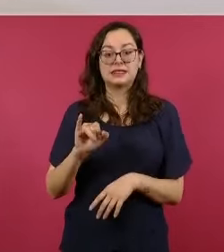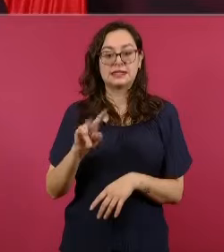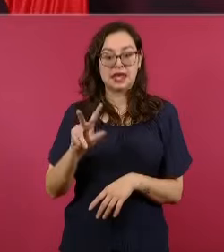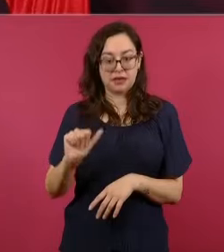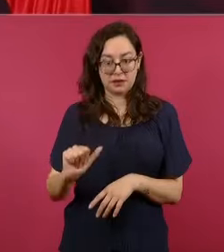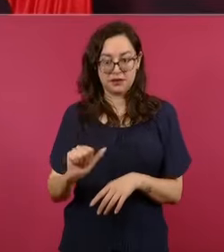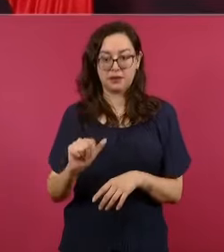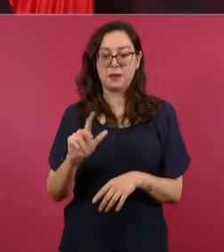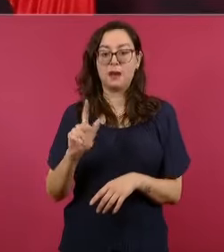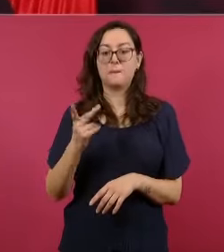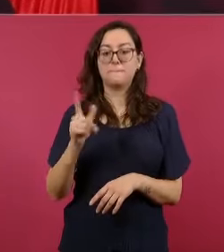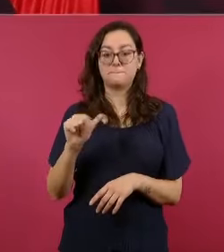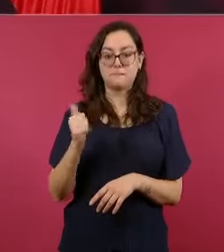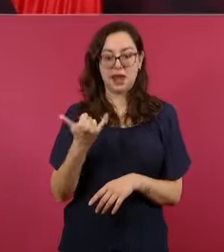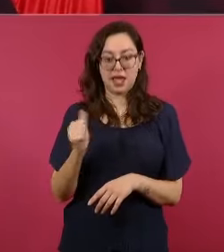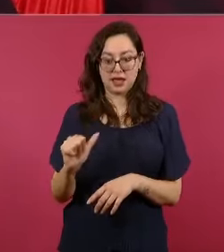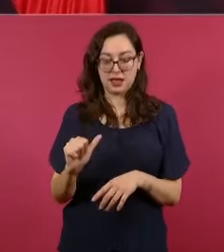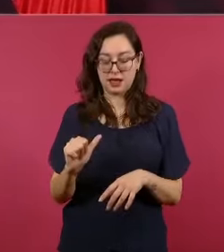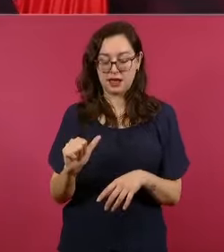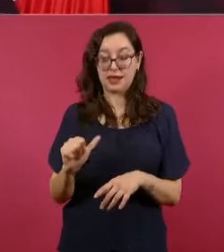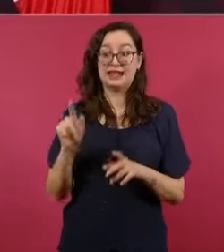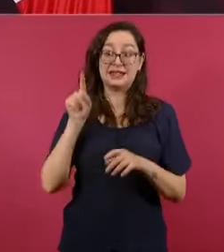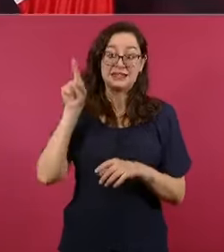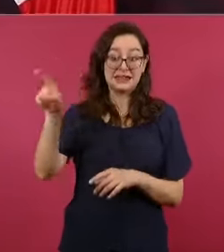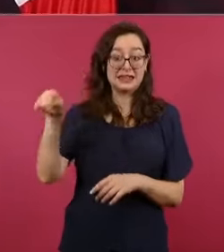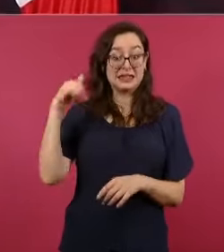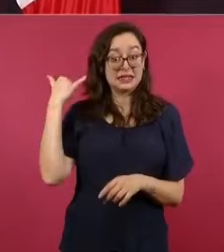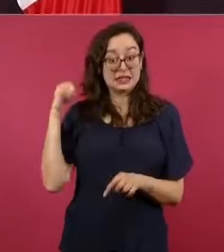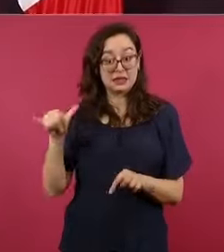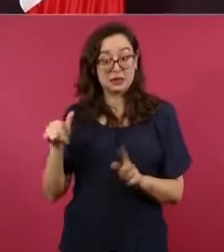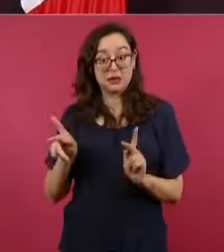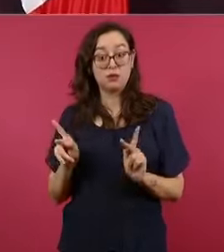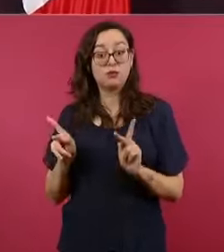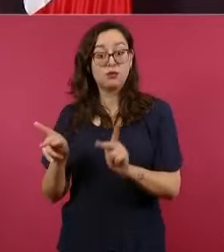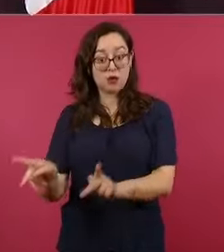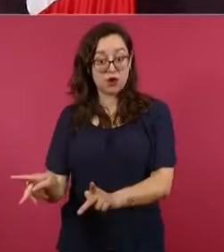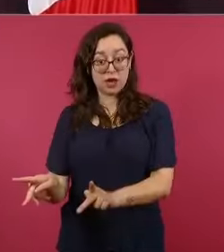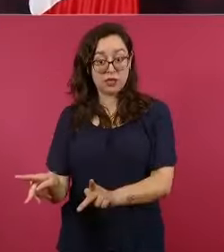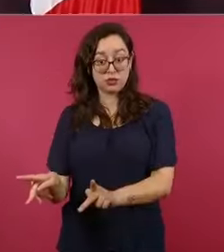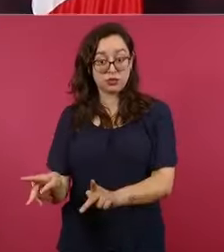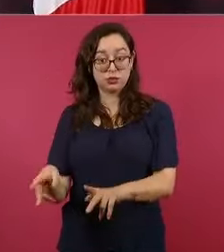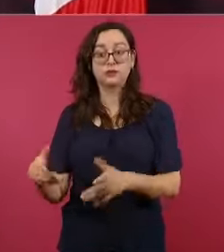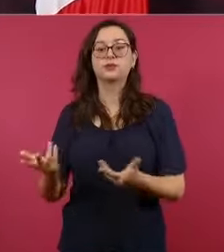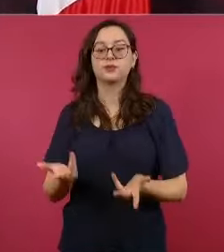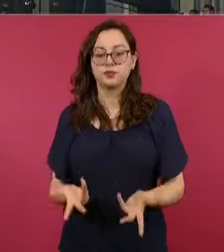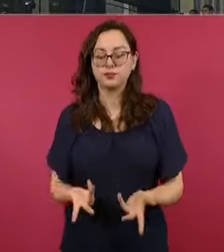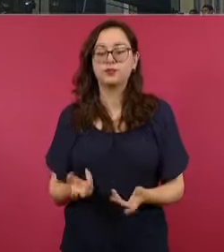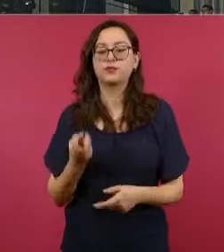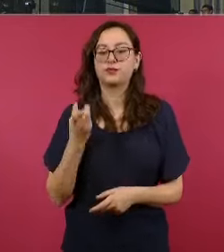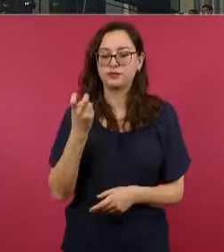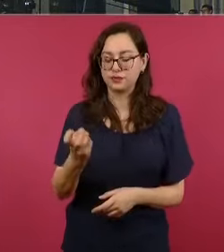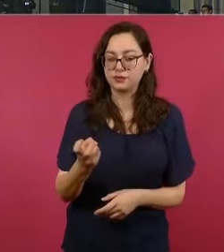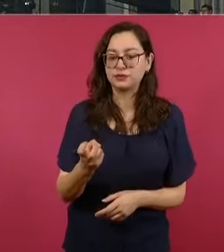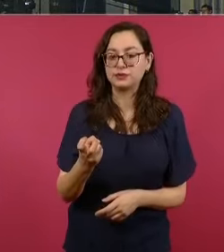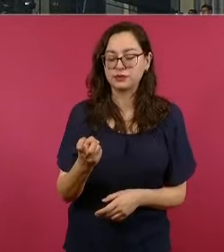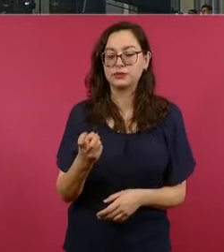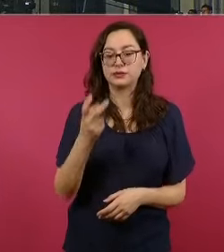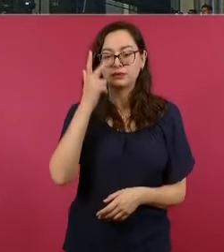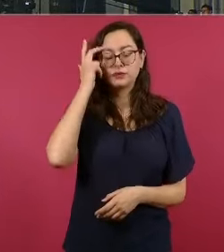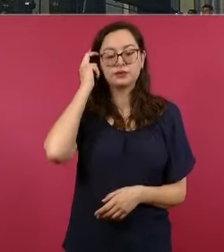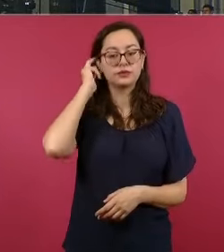progreso que va a permitir el la abastecer a estas